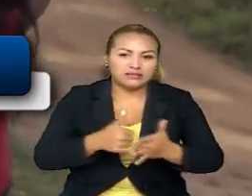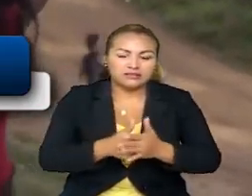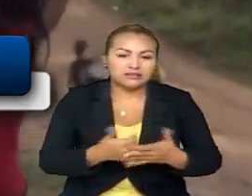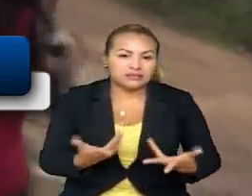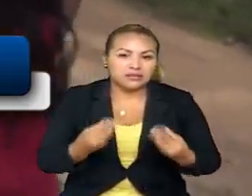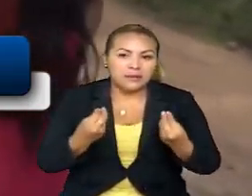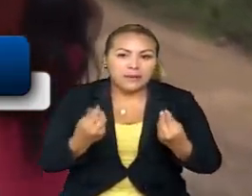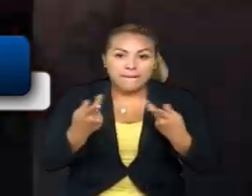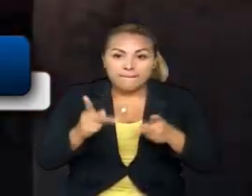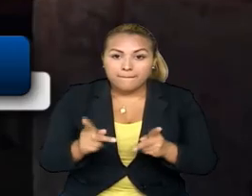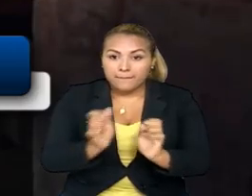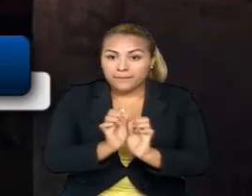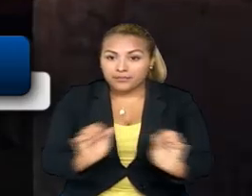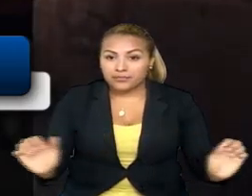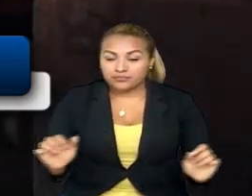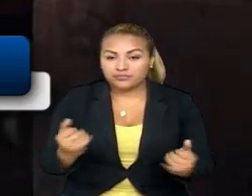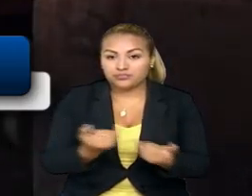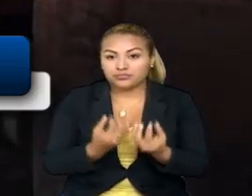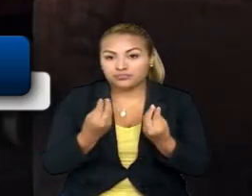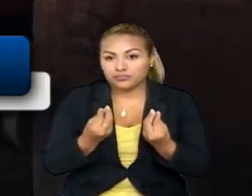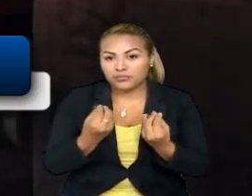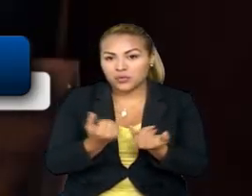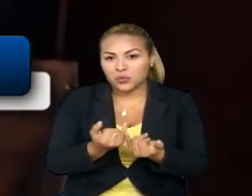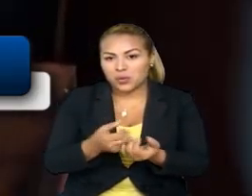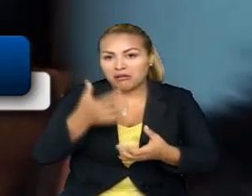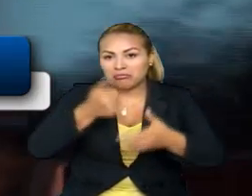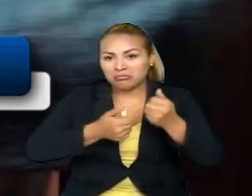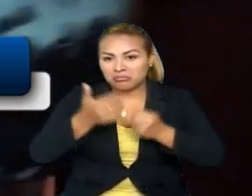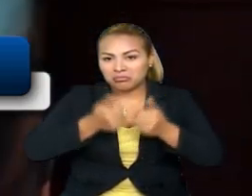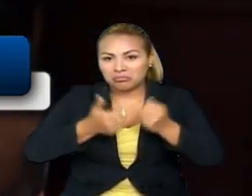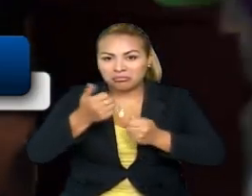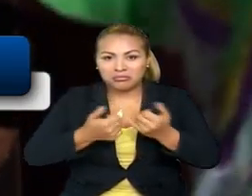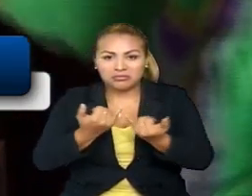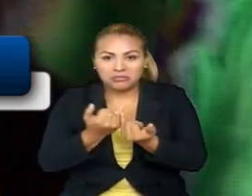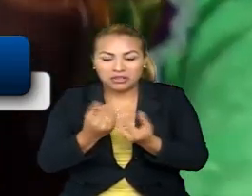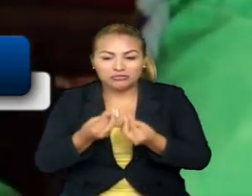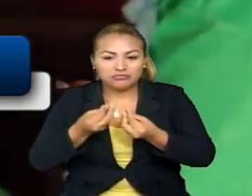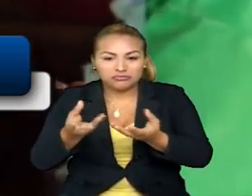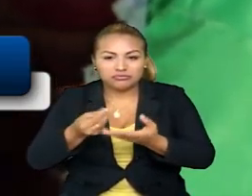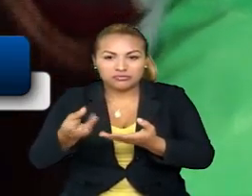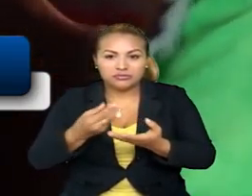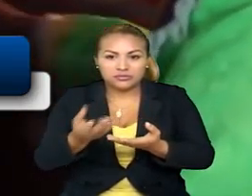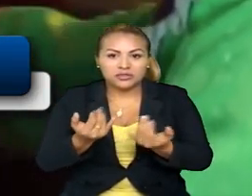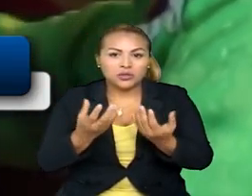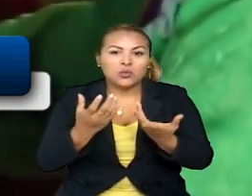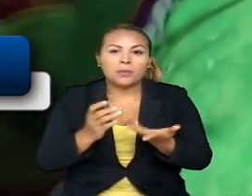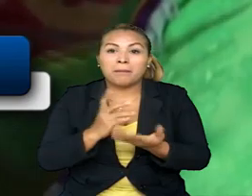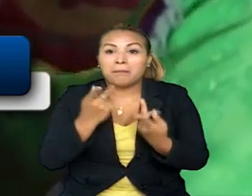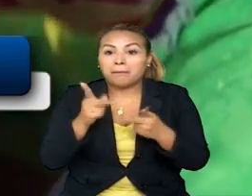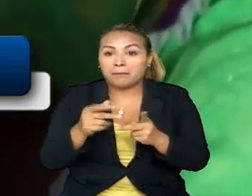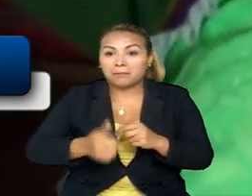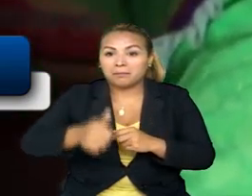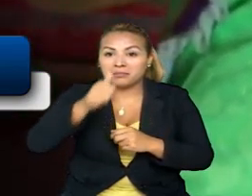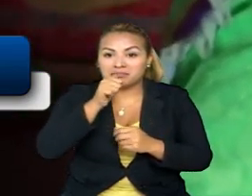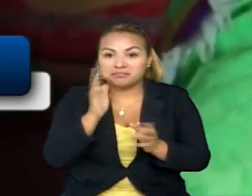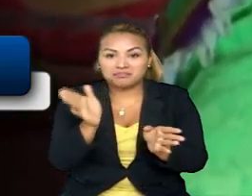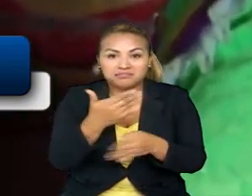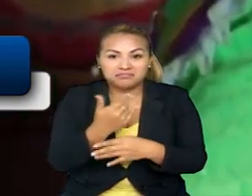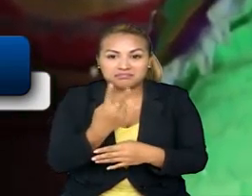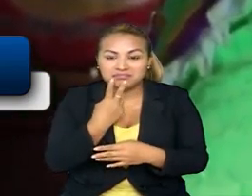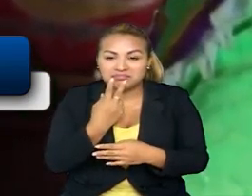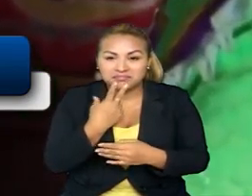le enseña la mamá toma lo que hacen es darle leche leche leche leche cuántas pachas de aguas le dan a nuestros bebés cuántos